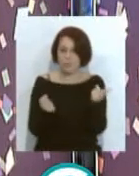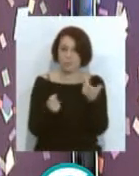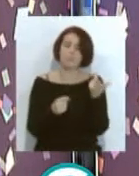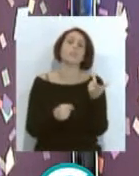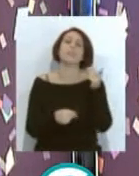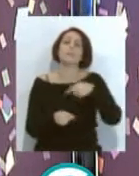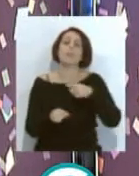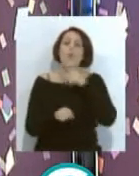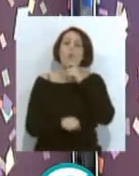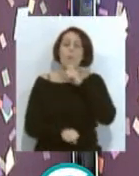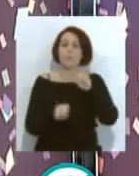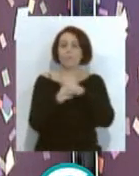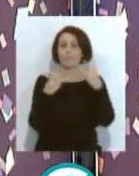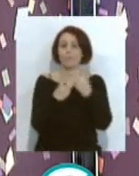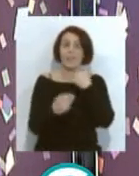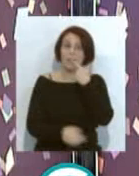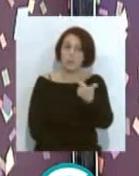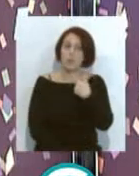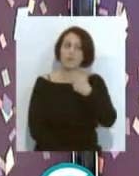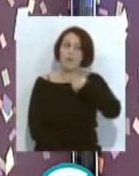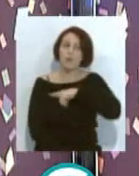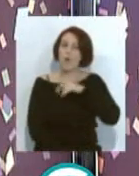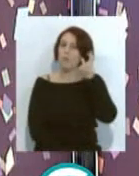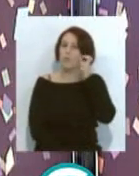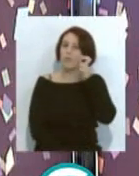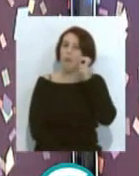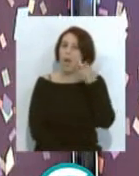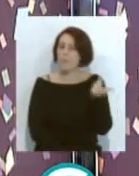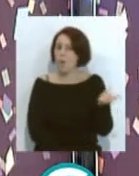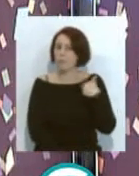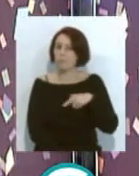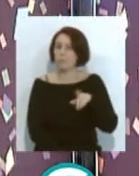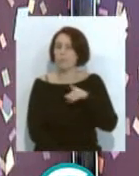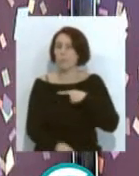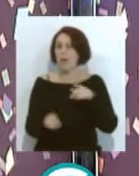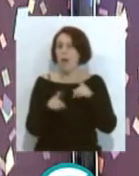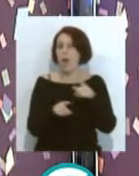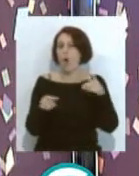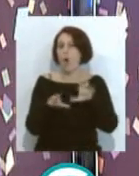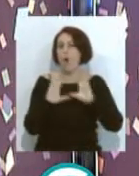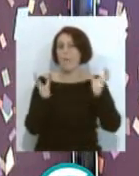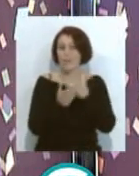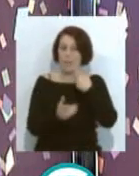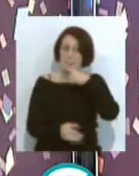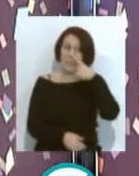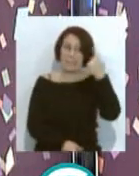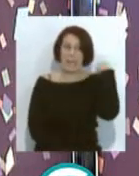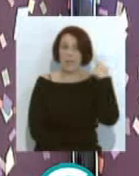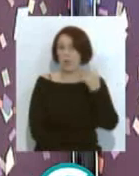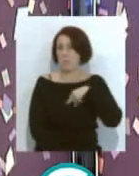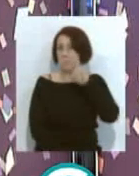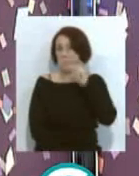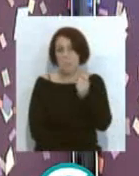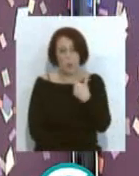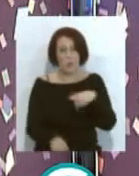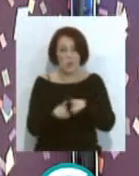medios telemáticos. Dicho esto, y como escuchábamos de fondo un poco la comparsa de este pasado año, a la que apenas le hemos visto recorrido, como al